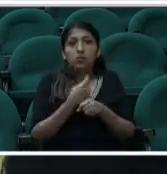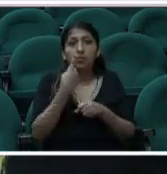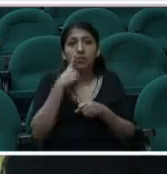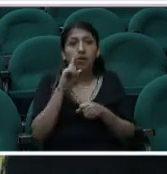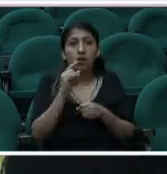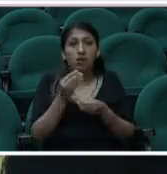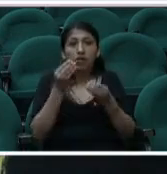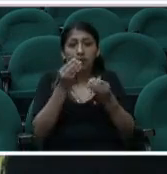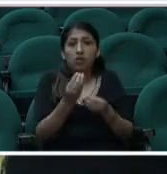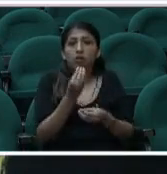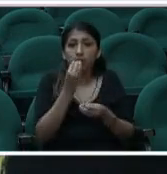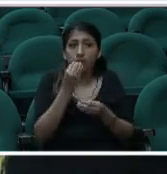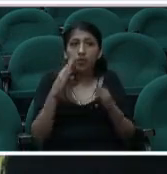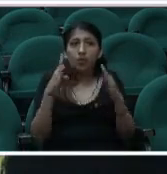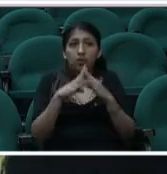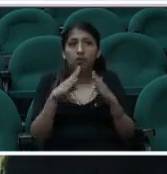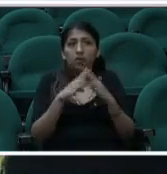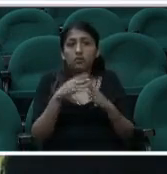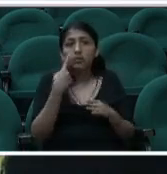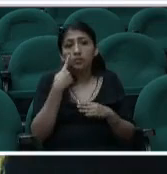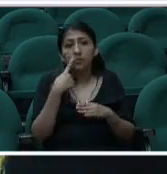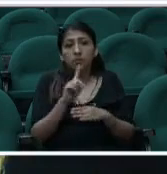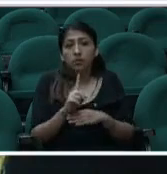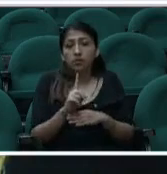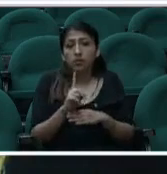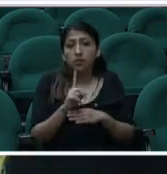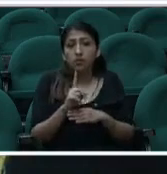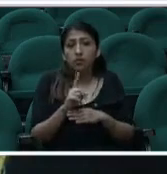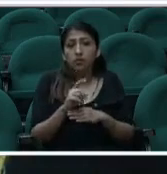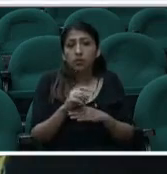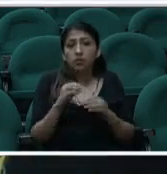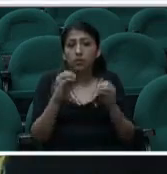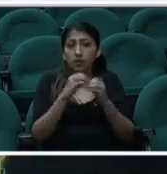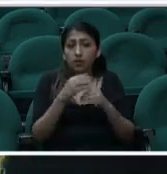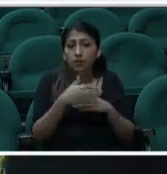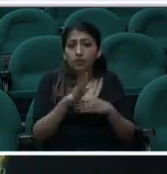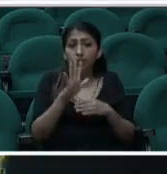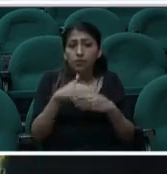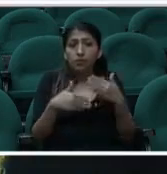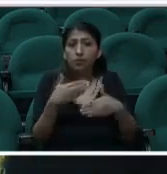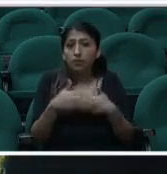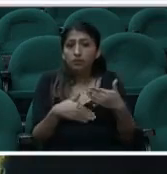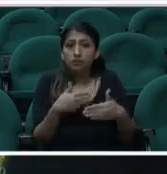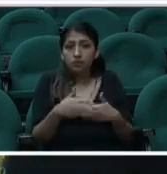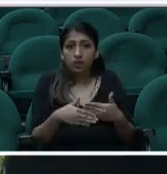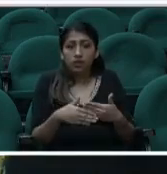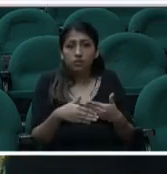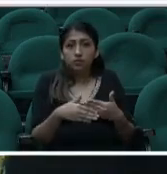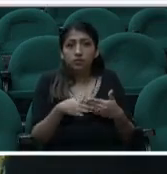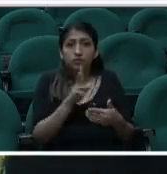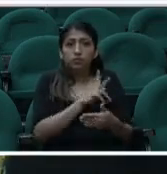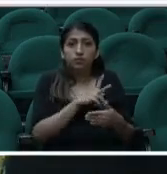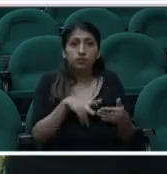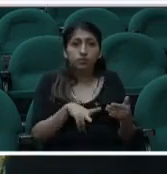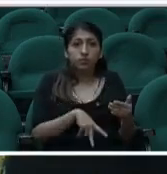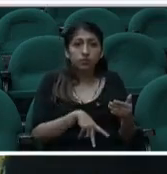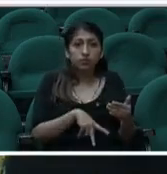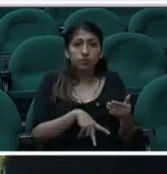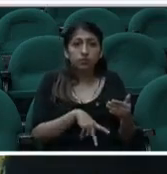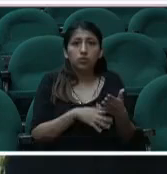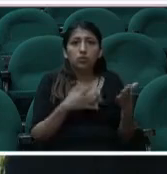llevar el sustento a su casa más allá de lo que se ha desarrollado de manera personal